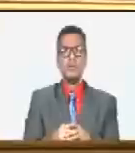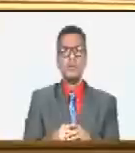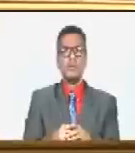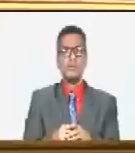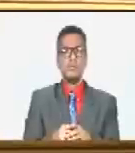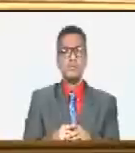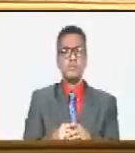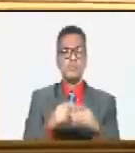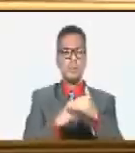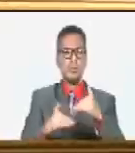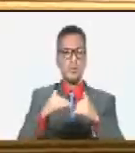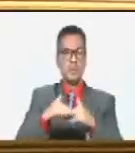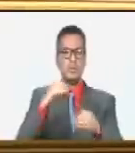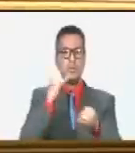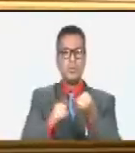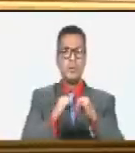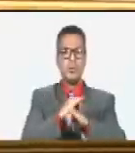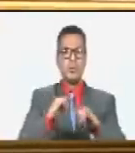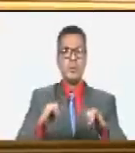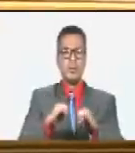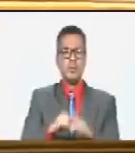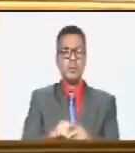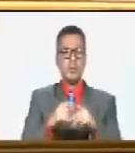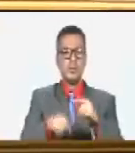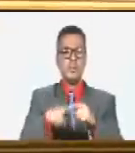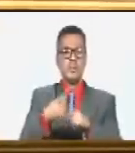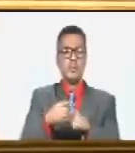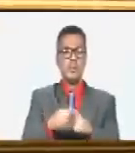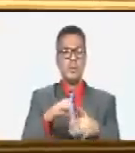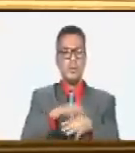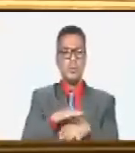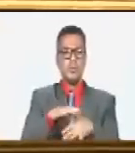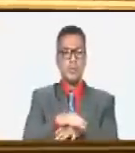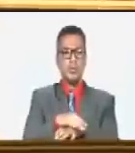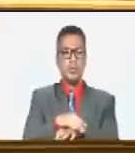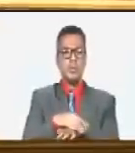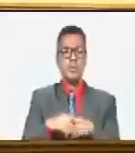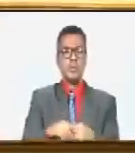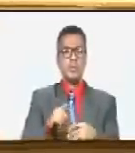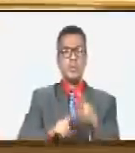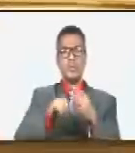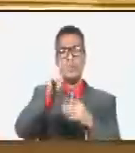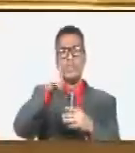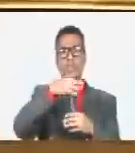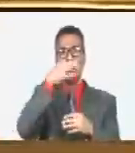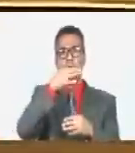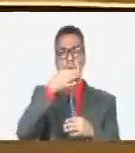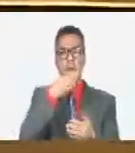consecuencia, se levanta la sesión. Quedan todas y todos convocados para el próximo día martes a las 2:30 de la tarde.